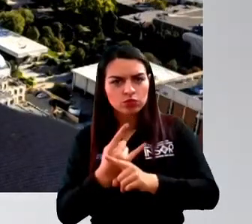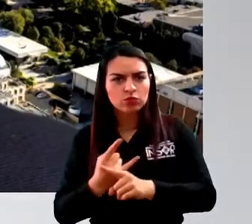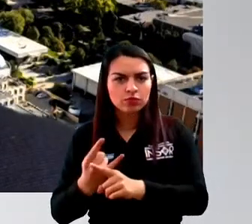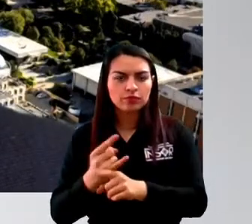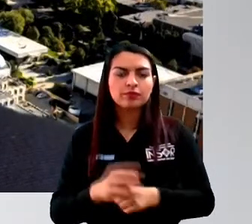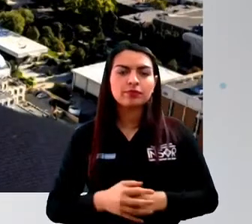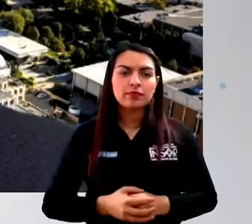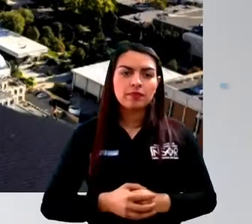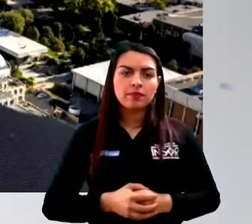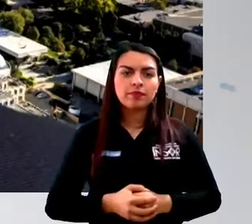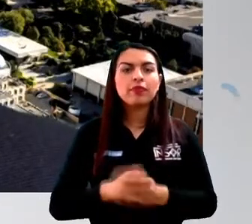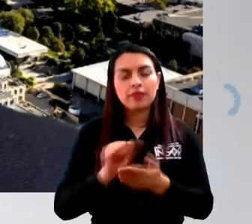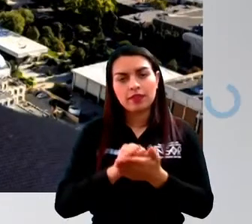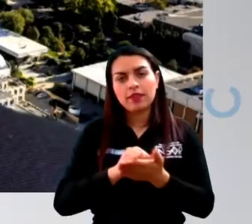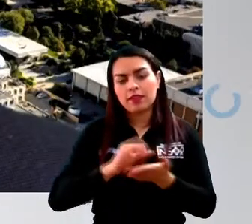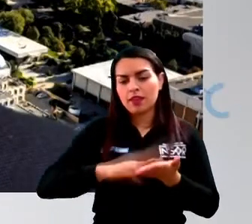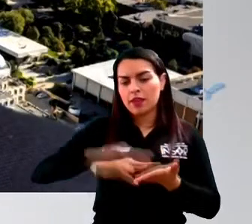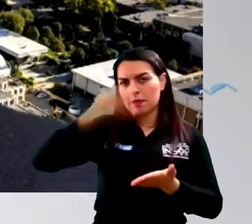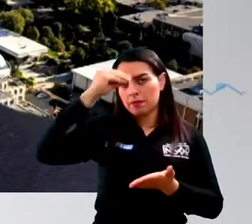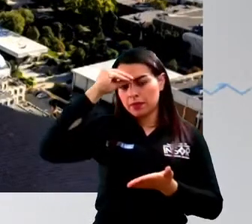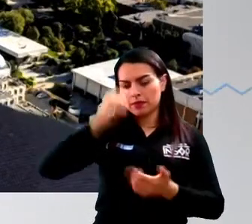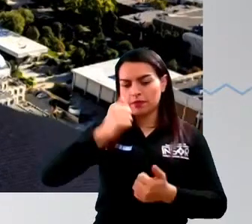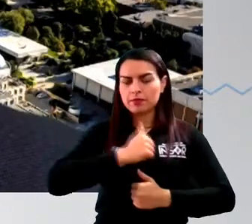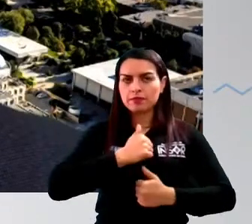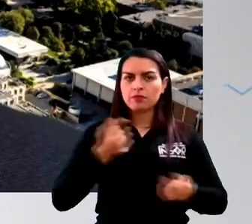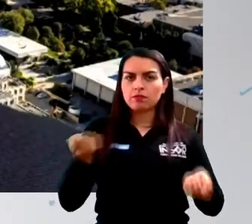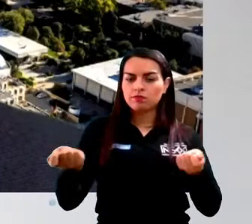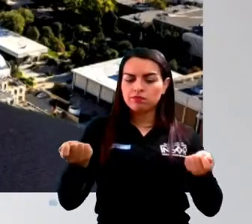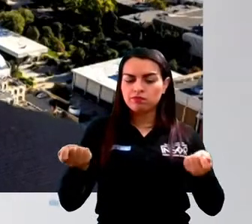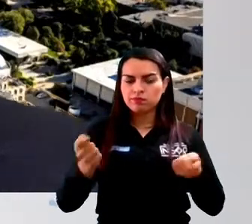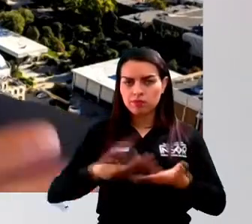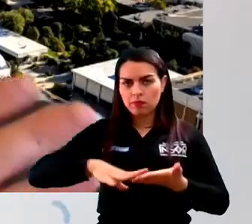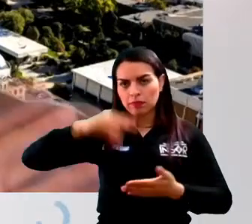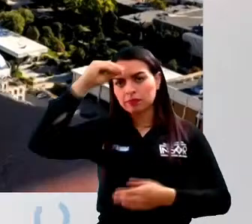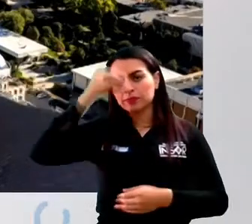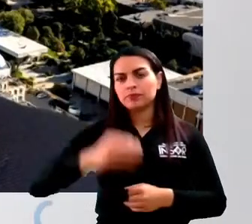y aprender a regular su propio aprendizaje.